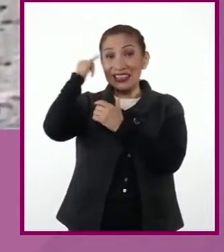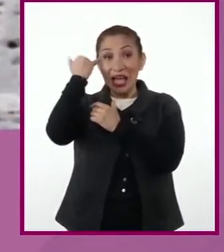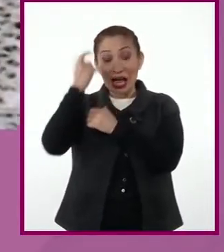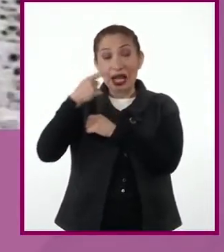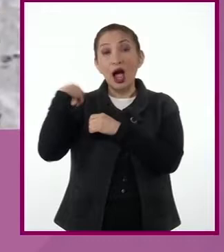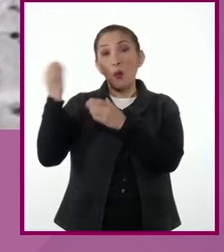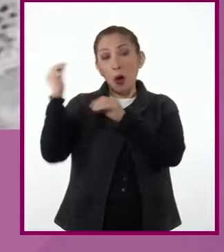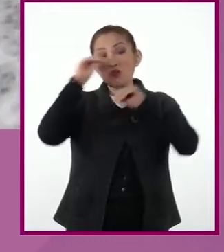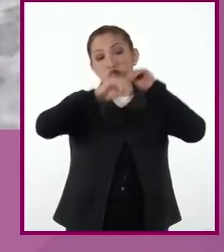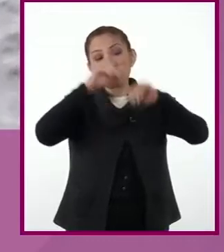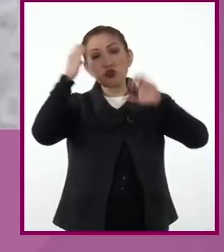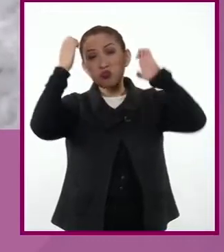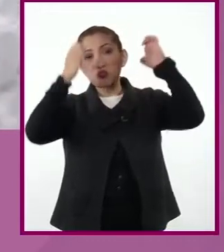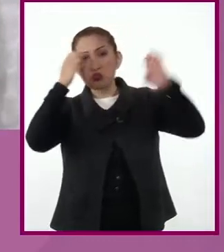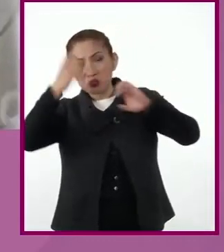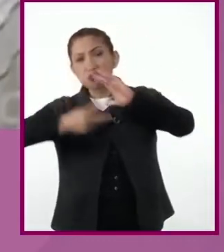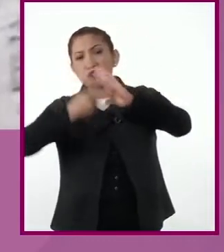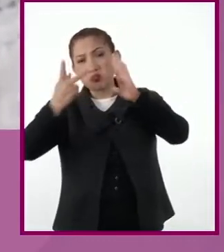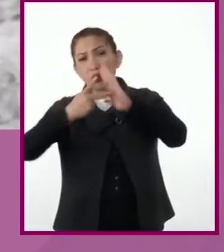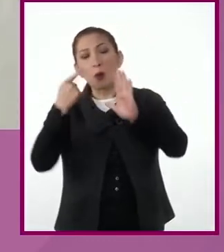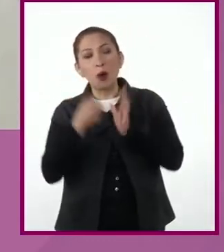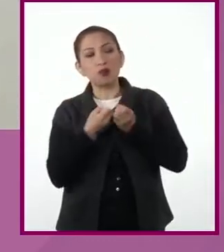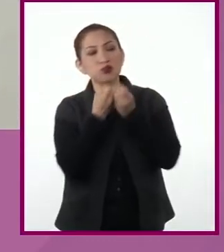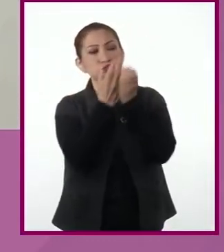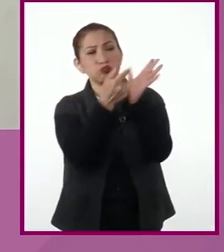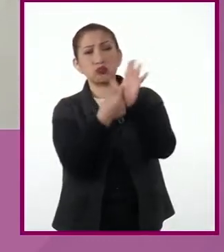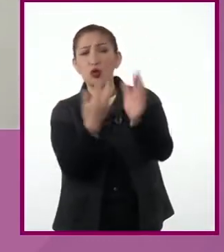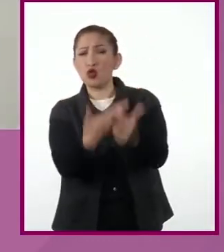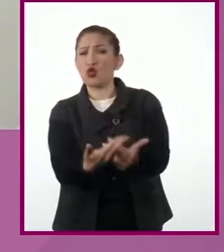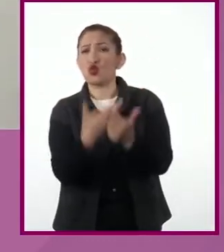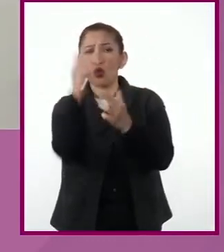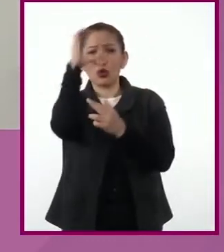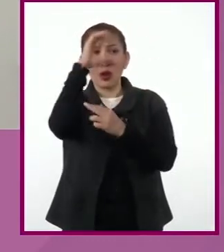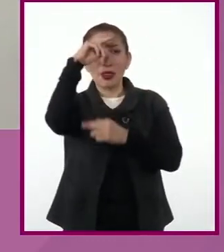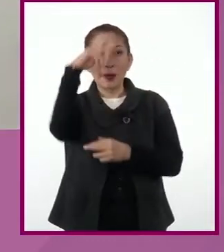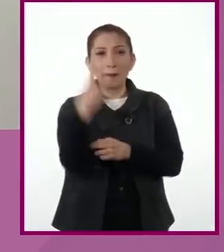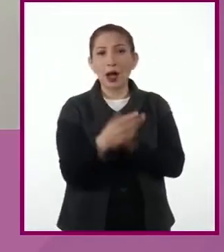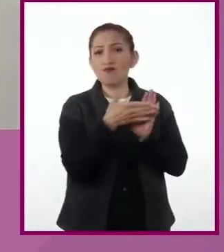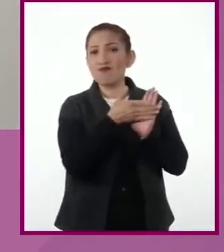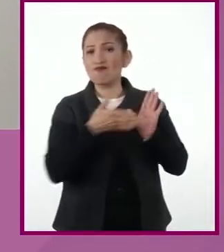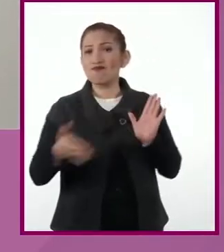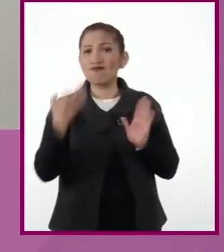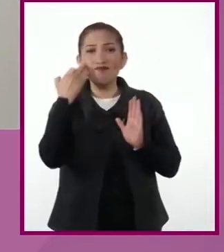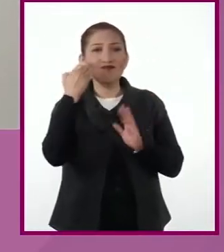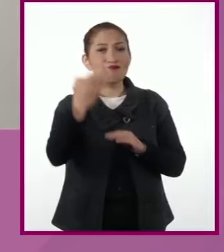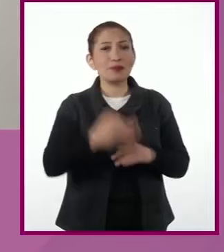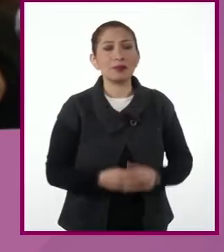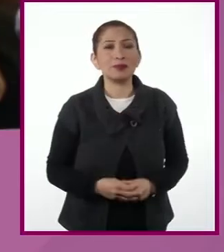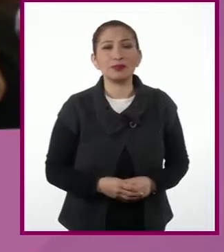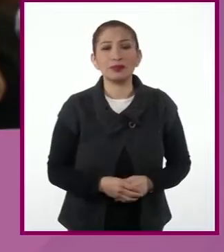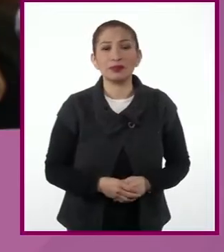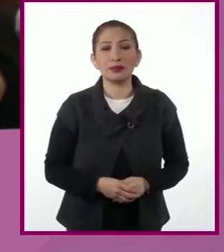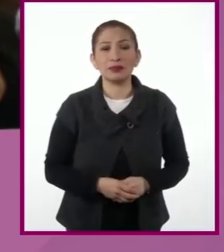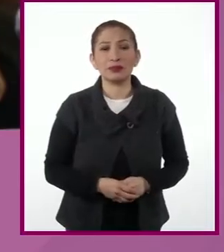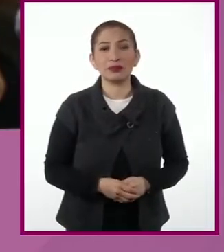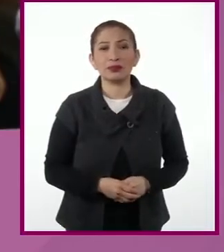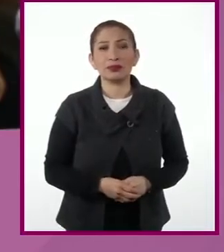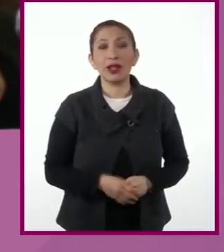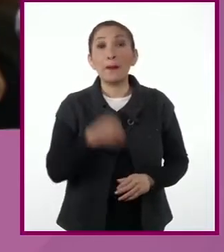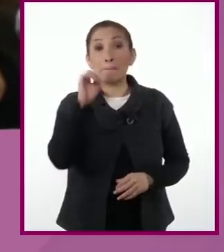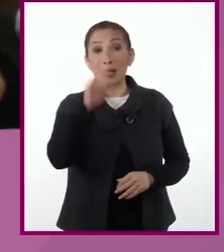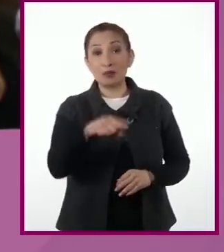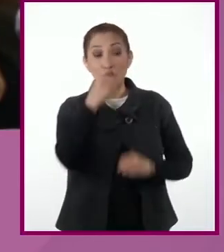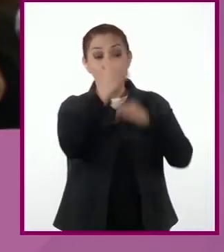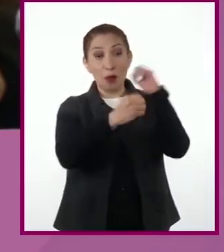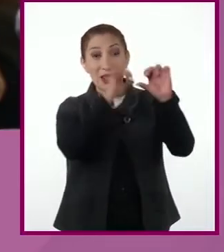visitado temporalmente sus salas, como una expresión de la riqueza cultural de México a lo largo del tiempo. A través de las